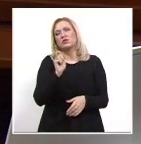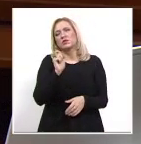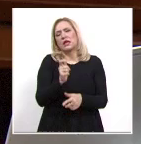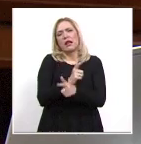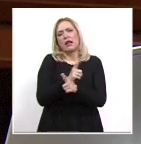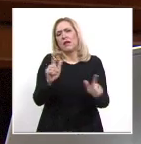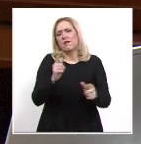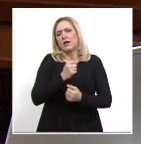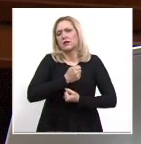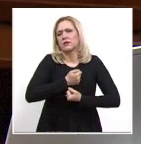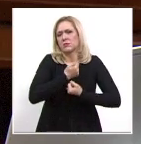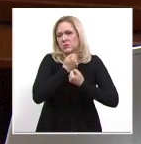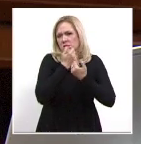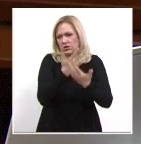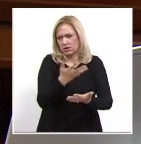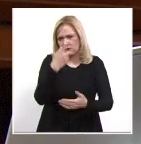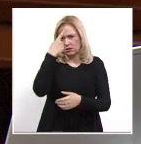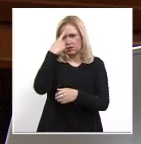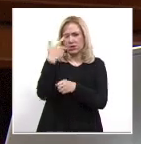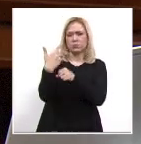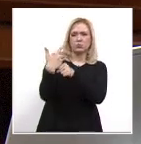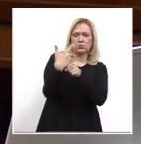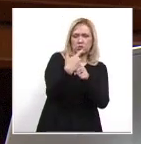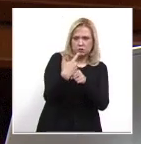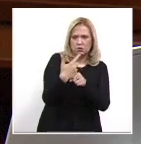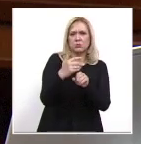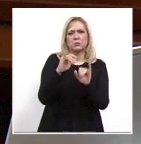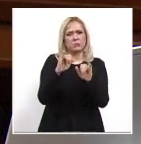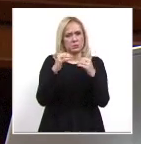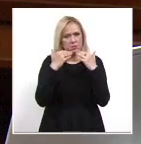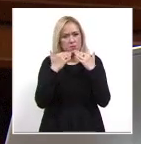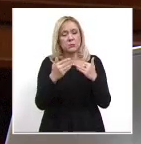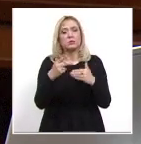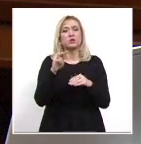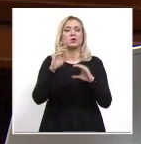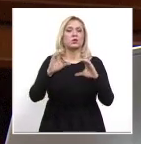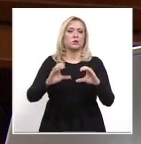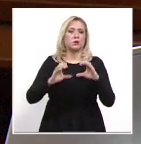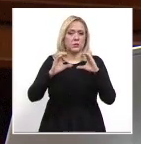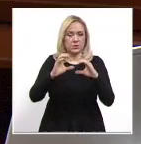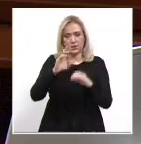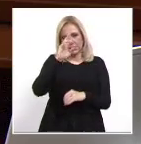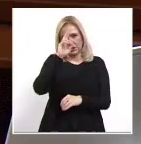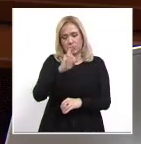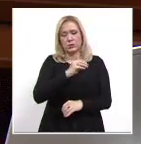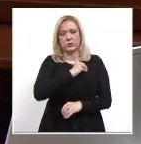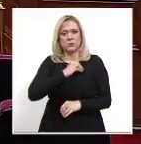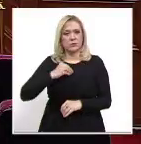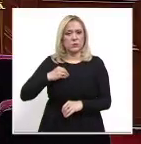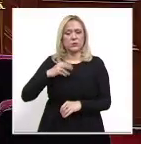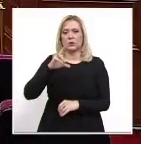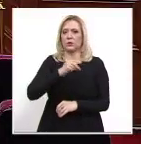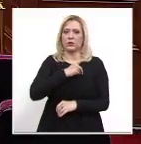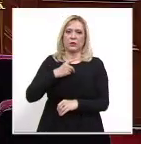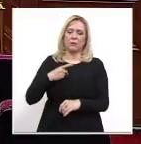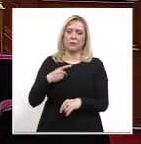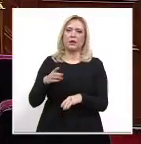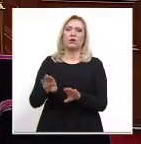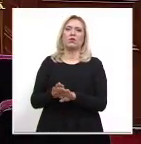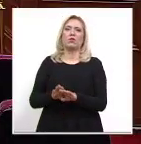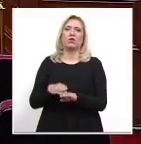de una posición privilegiada en el mismo y sobre las cuales existe una clara obligación de no inhibir.